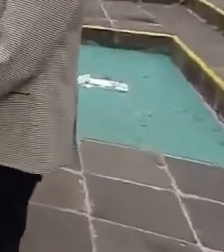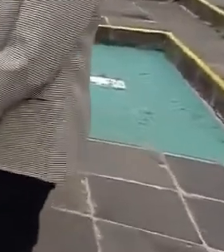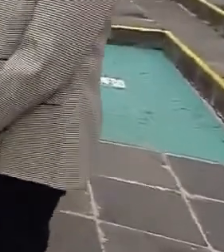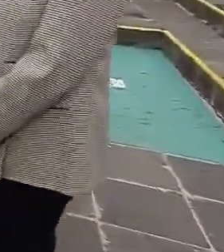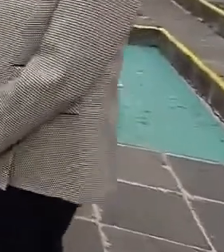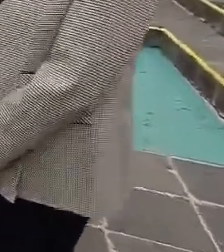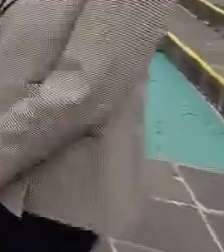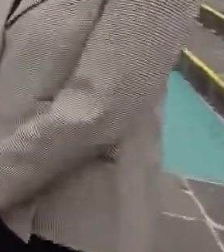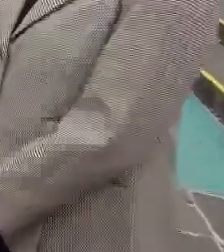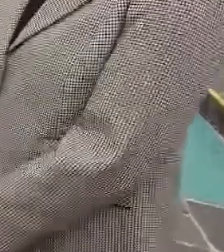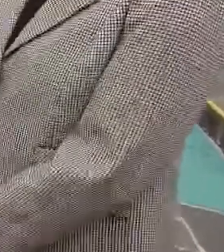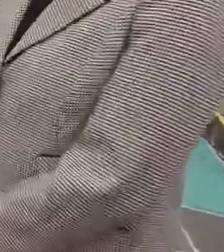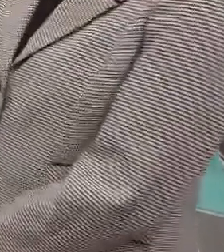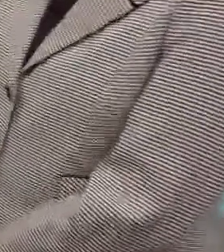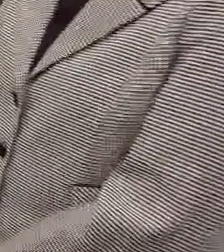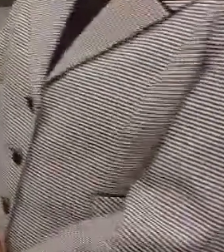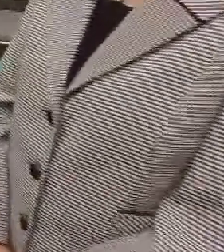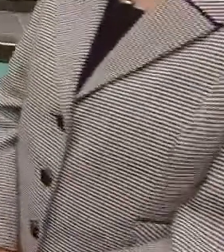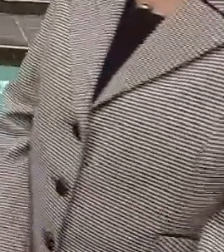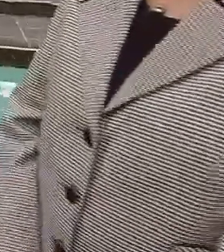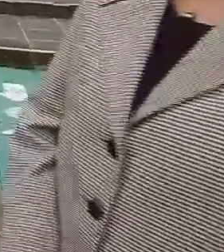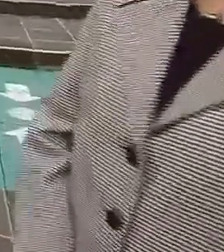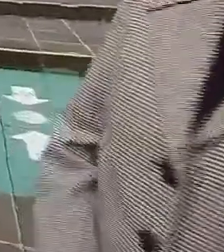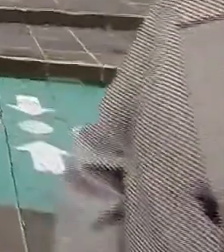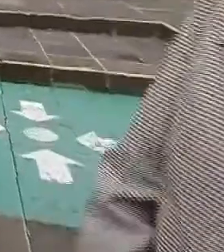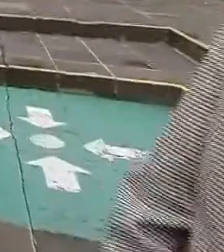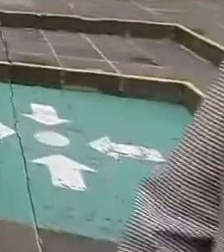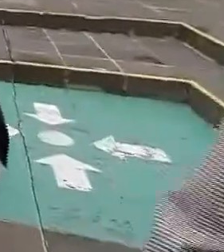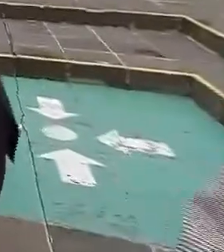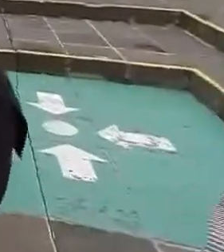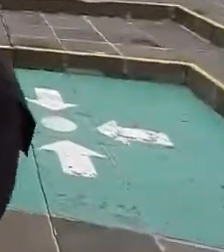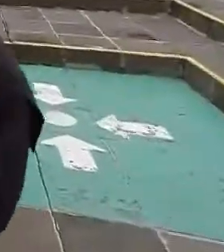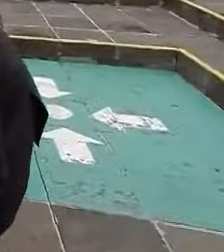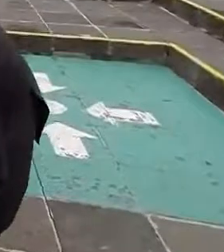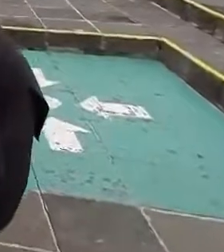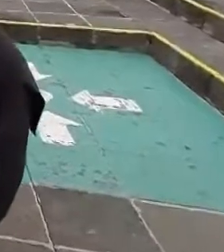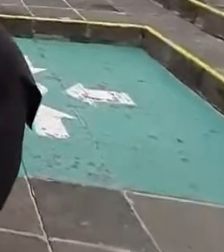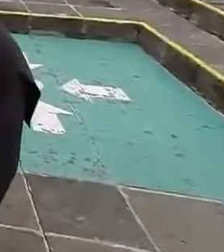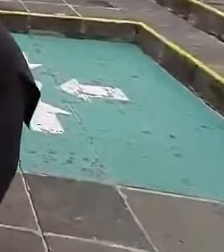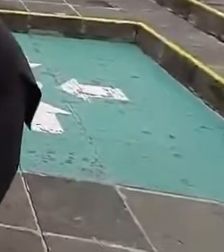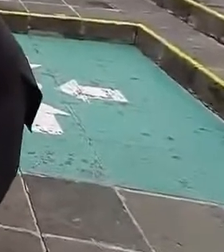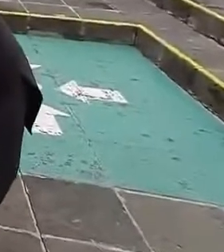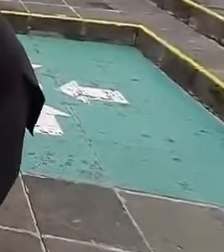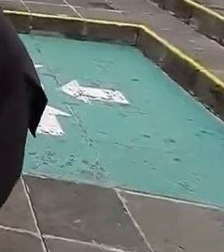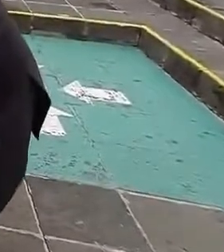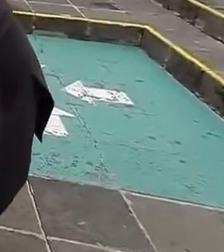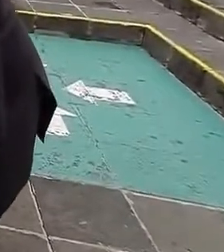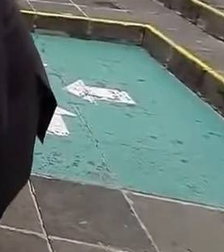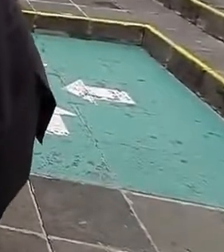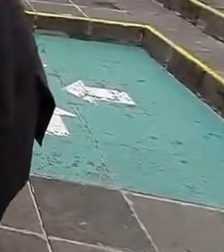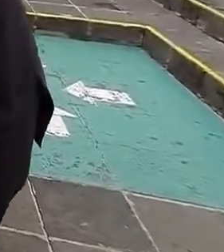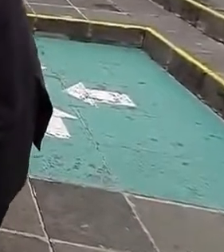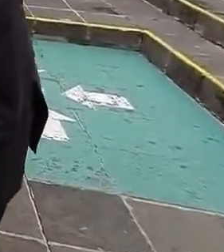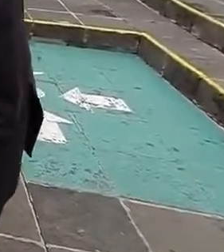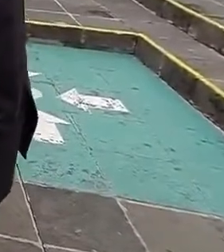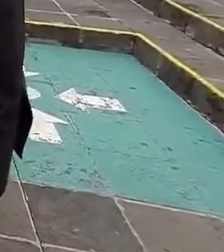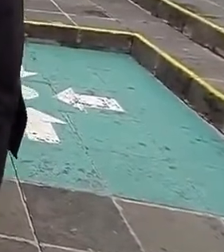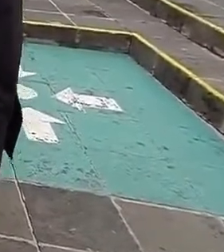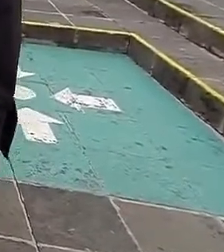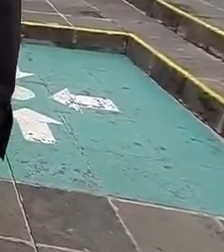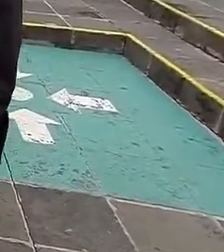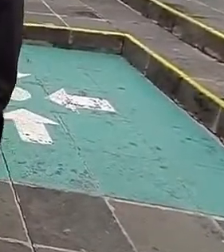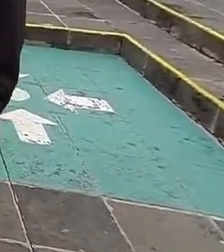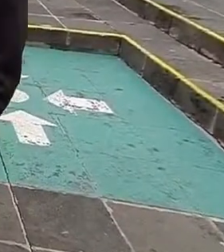la serpiente y nada el pez, donde se mezclan el agua azul y el agua amarilla, donde se incendian